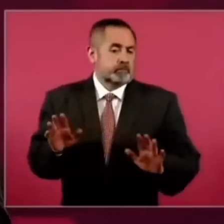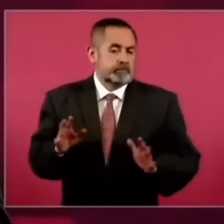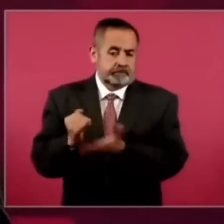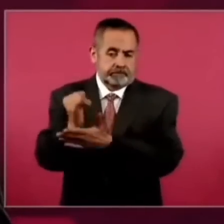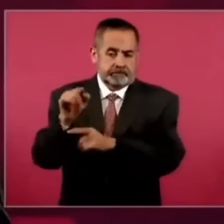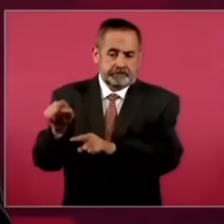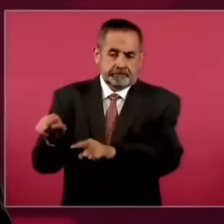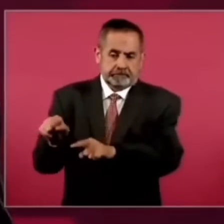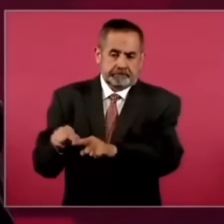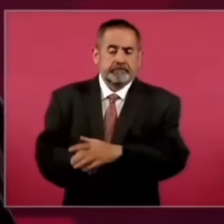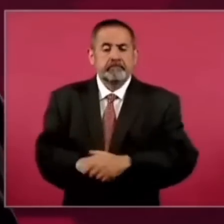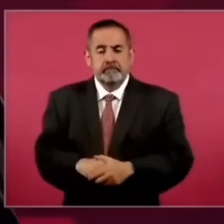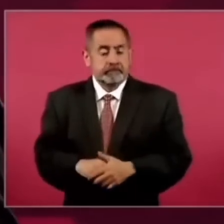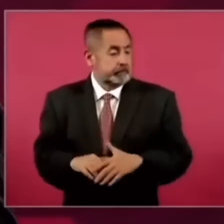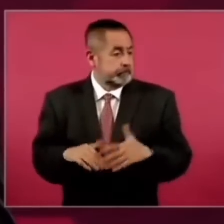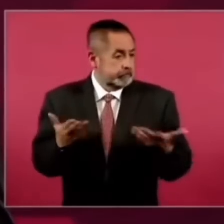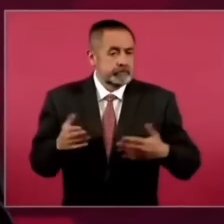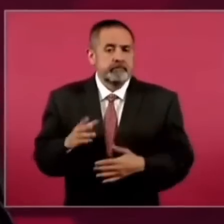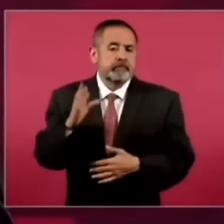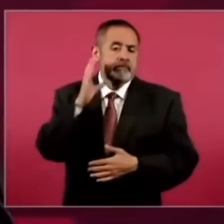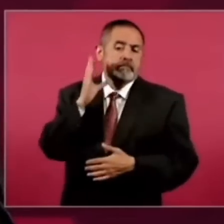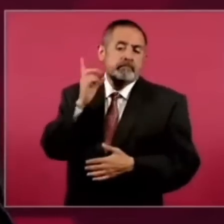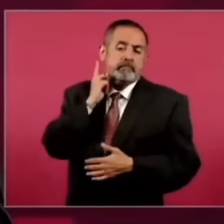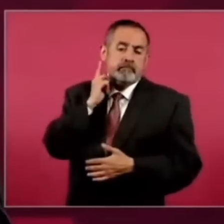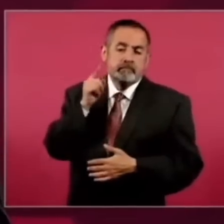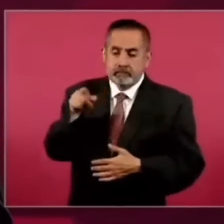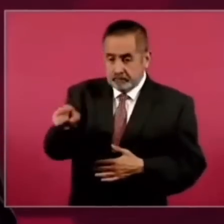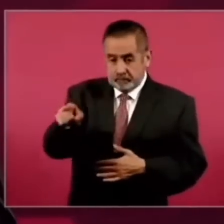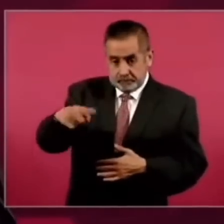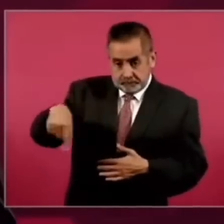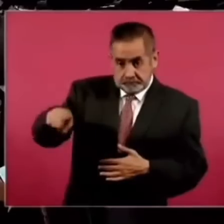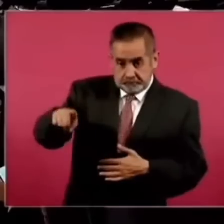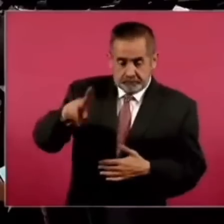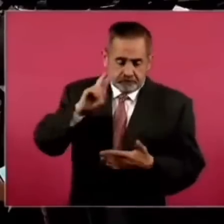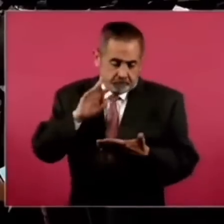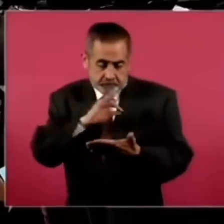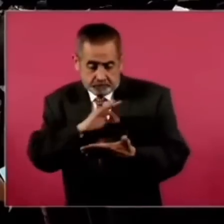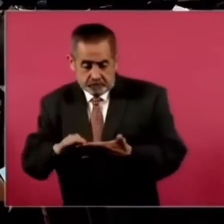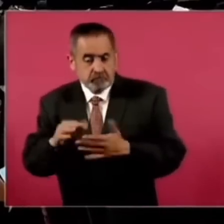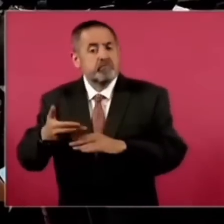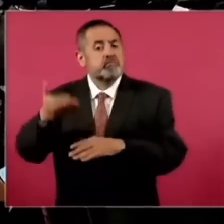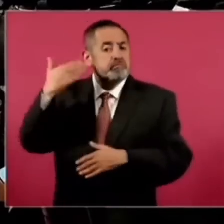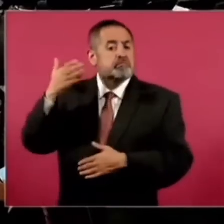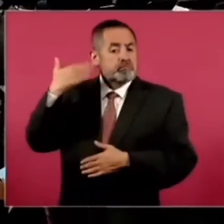Entonces, la Cámara de Diputados puede, lo ha hecho,